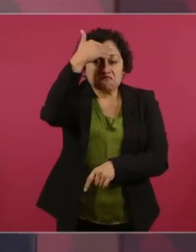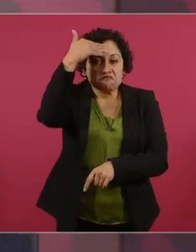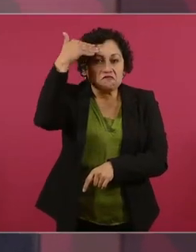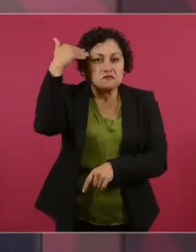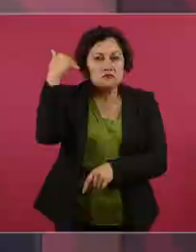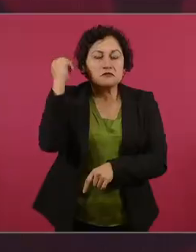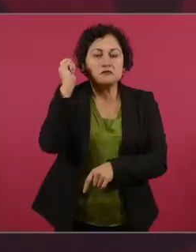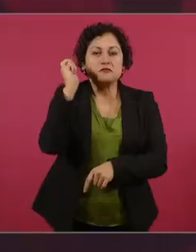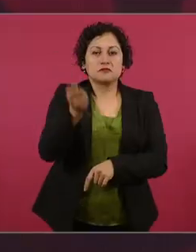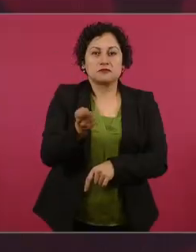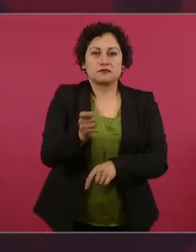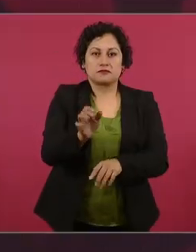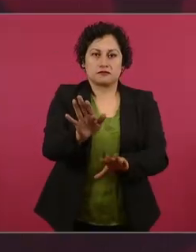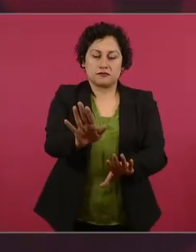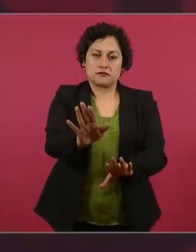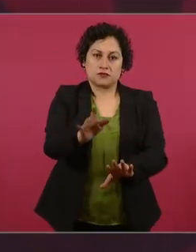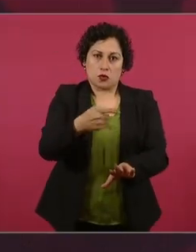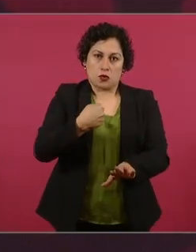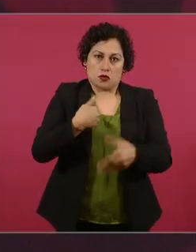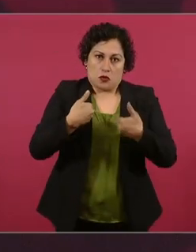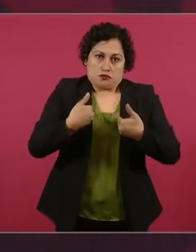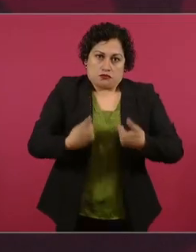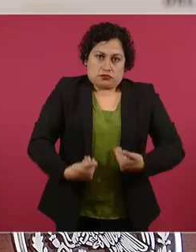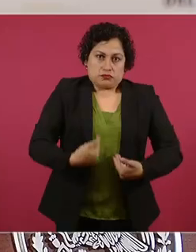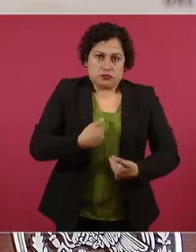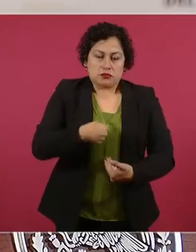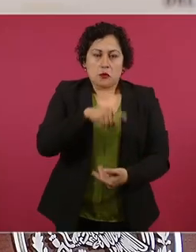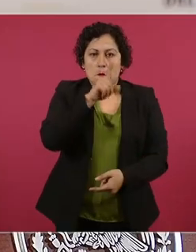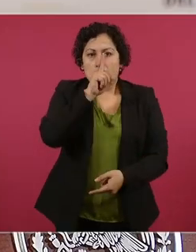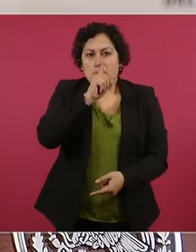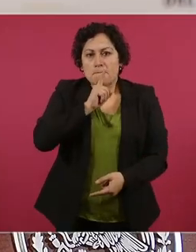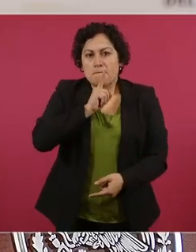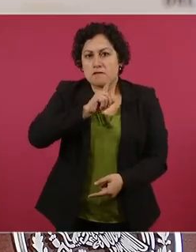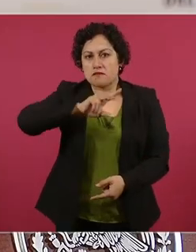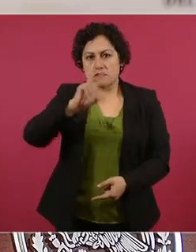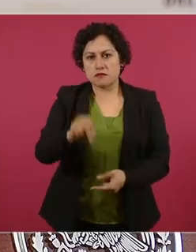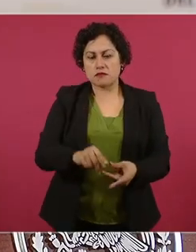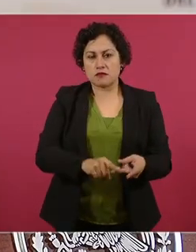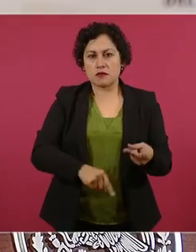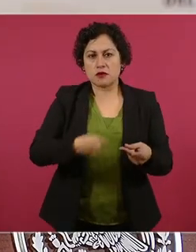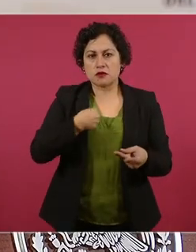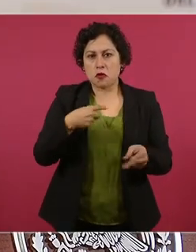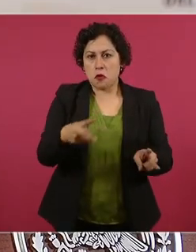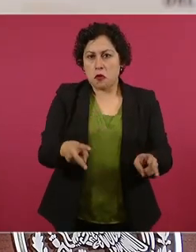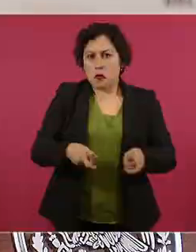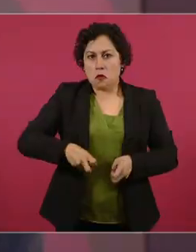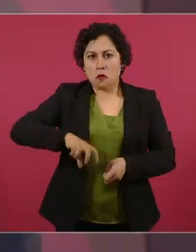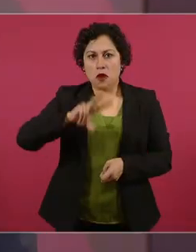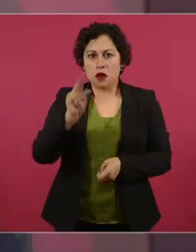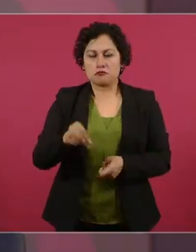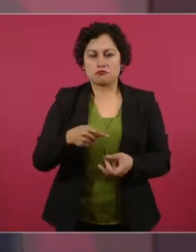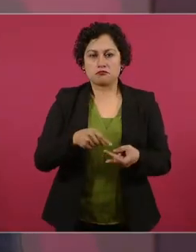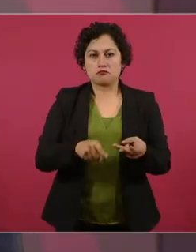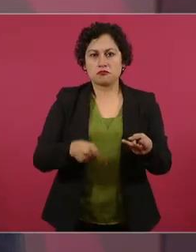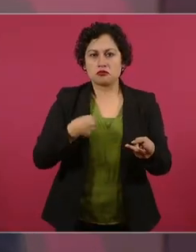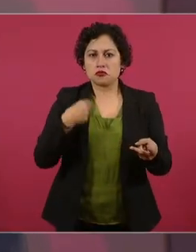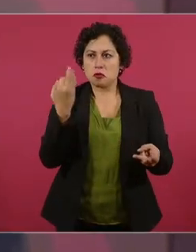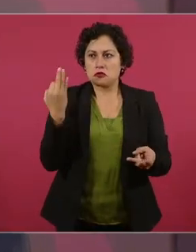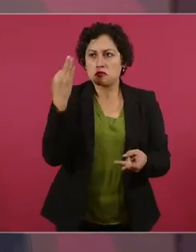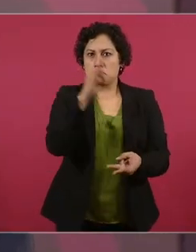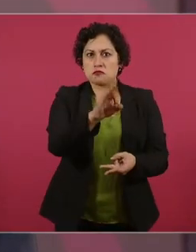y tengo como principio no mentir y no robar y no traicionar, no sabía